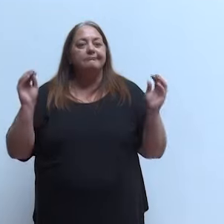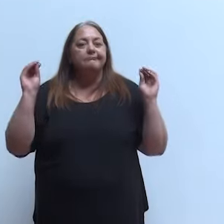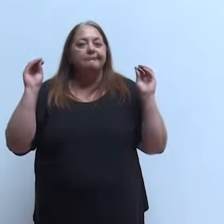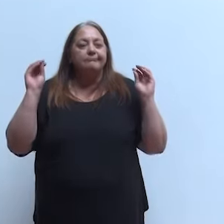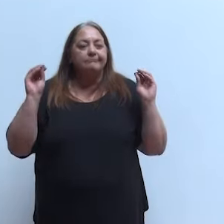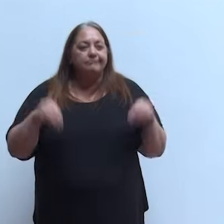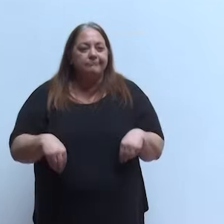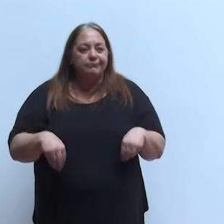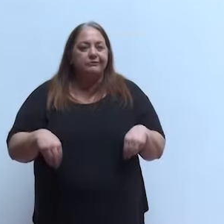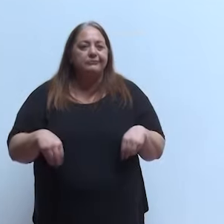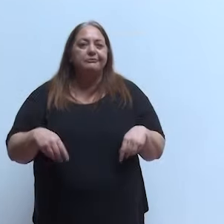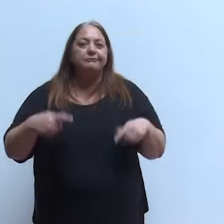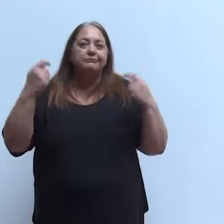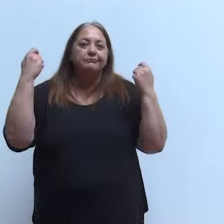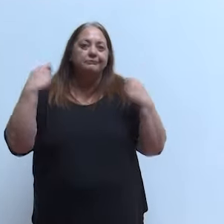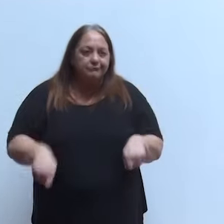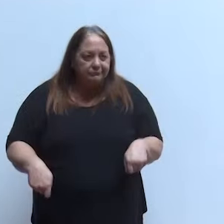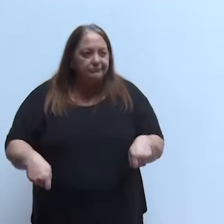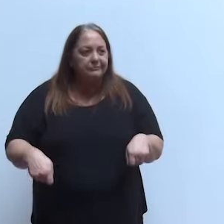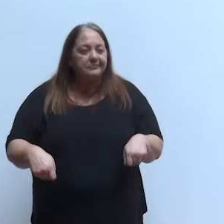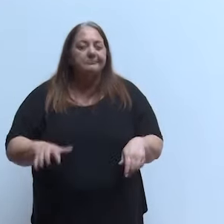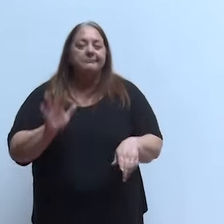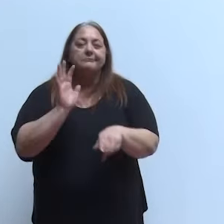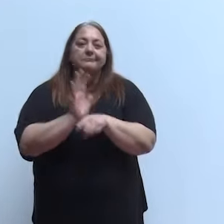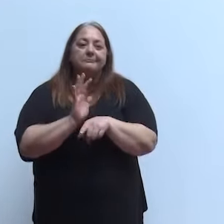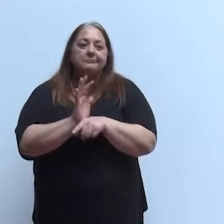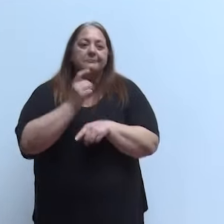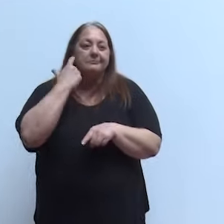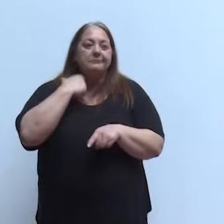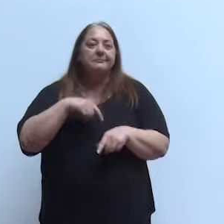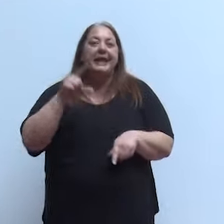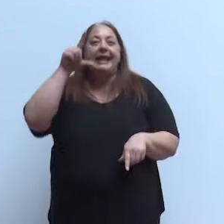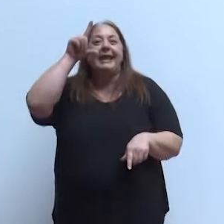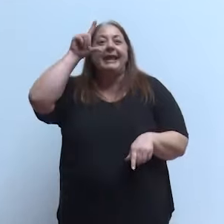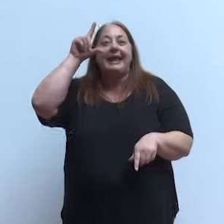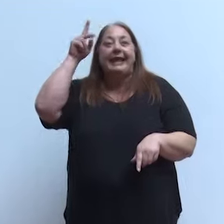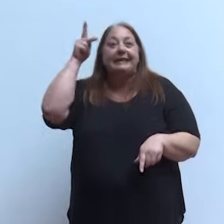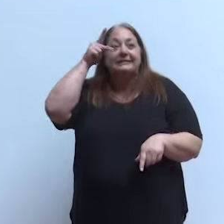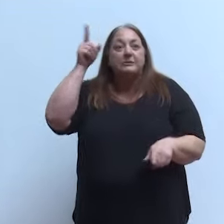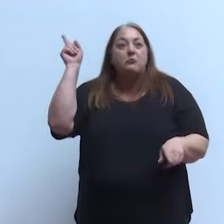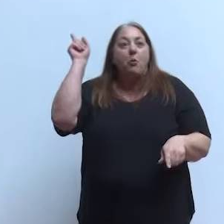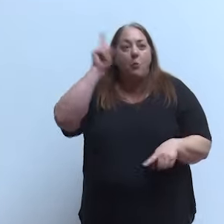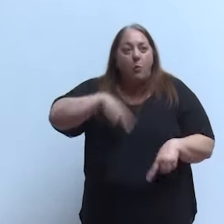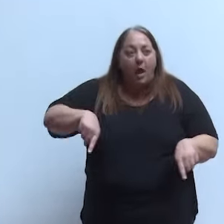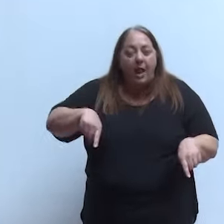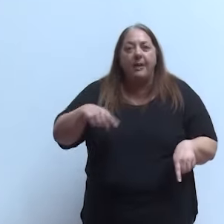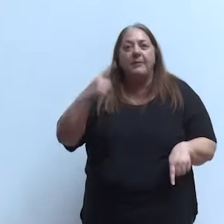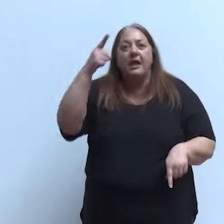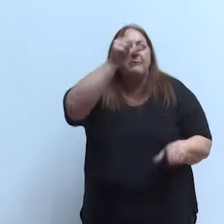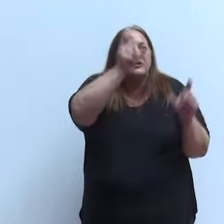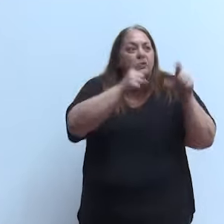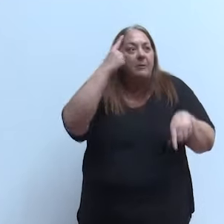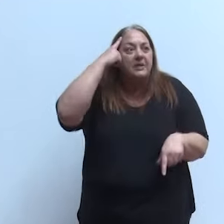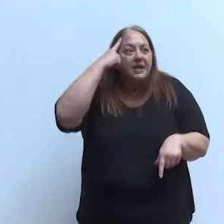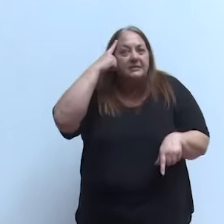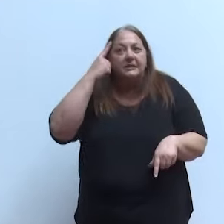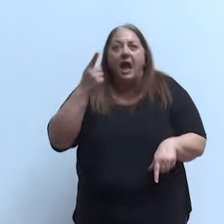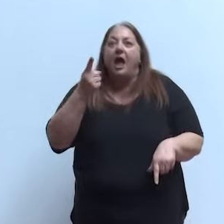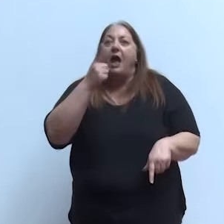ser unae de kismo pero también frustró aquellos que pensaban que no que Alberto iba a ser algo diferente del